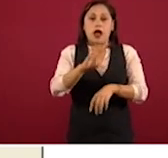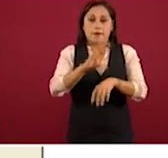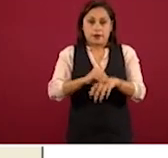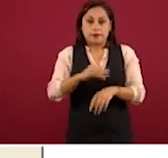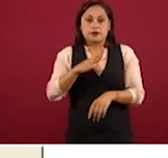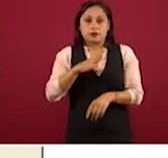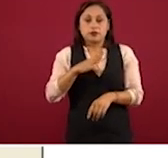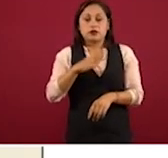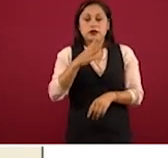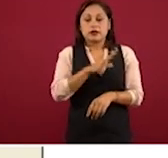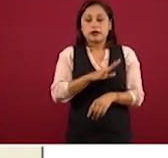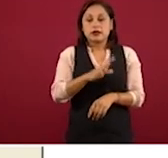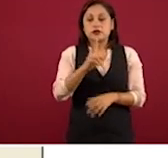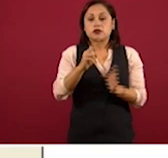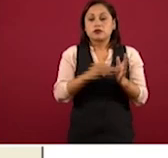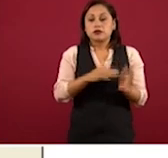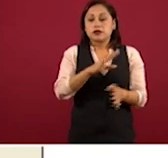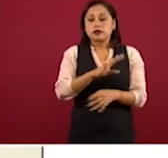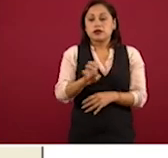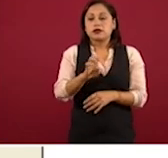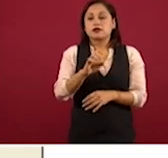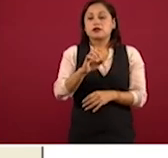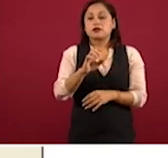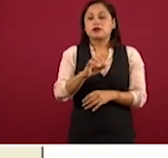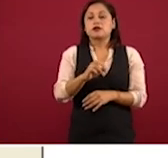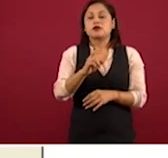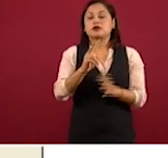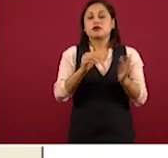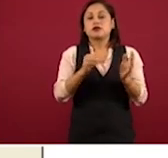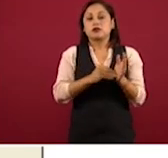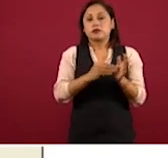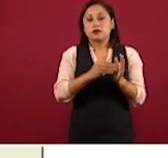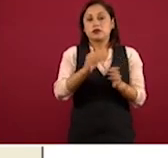12,573, haciendo un total de